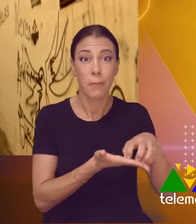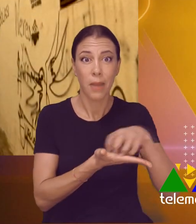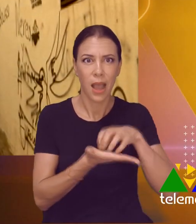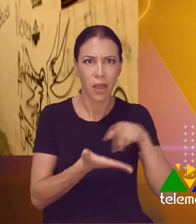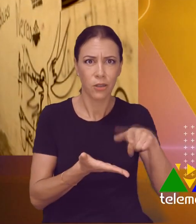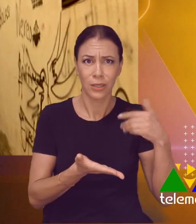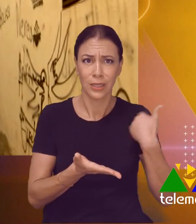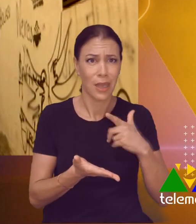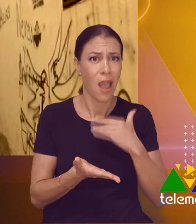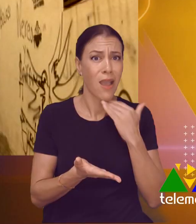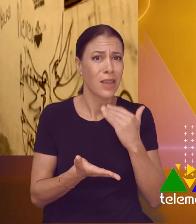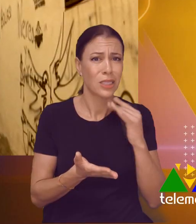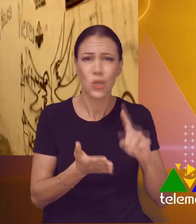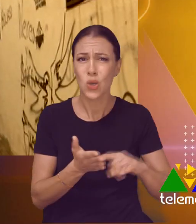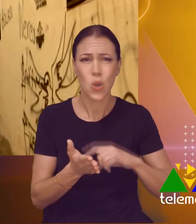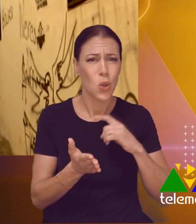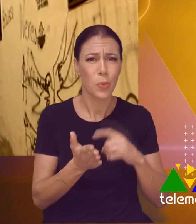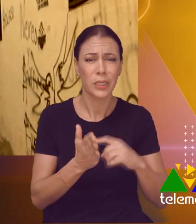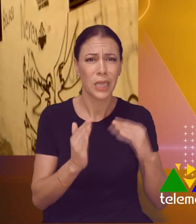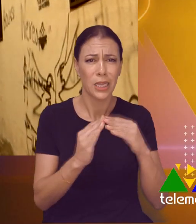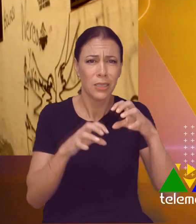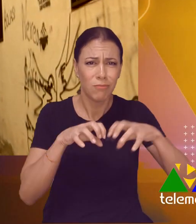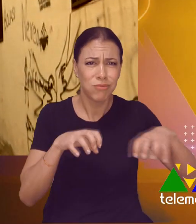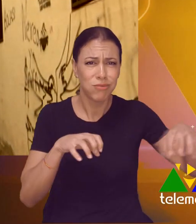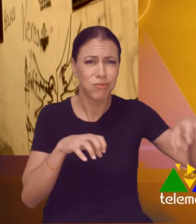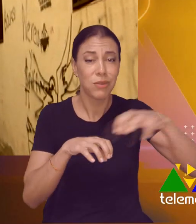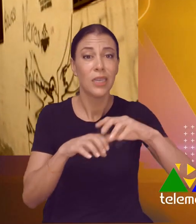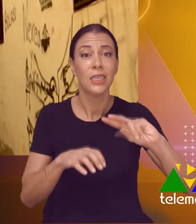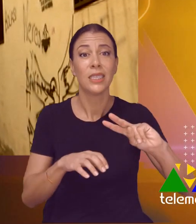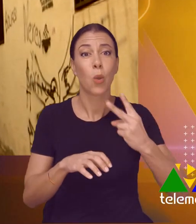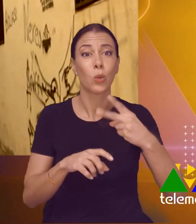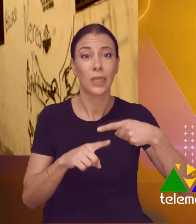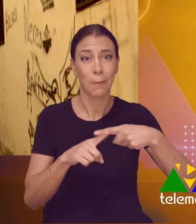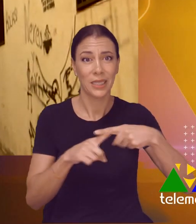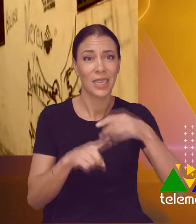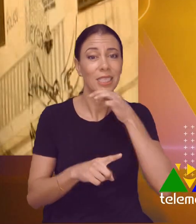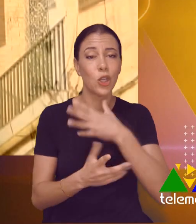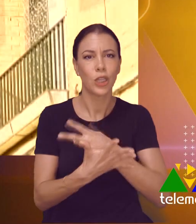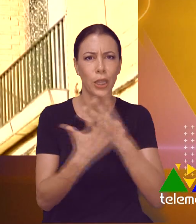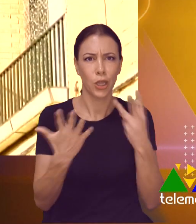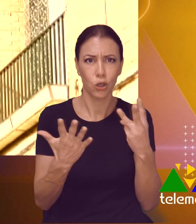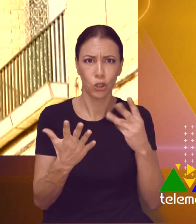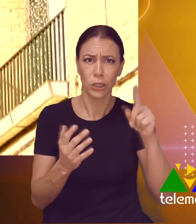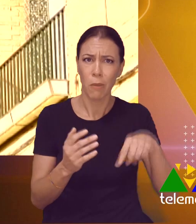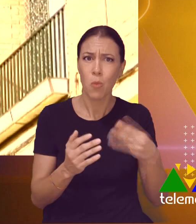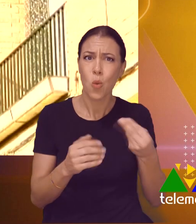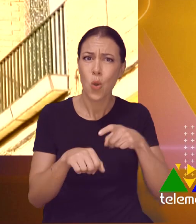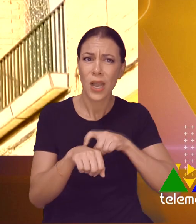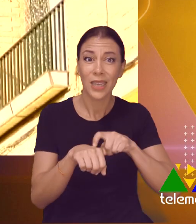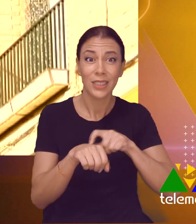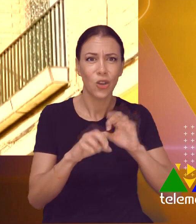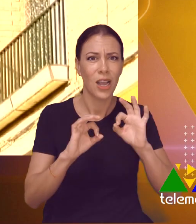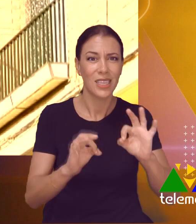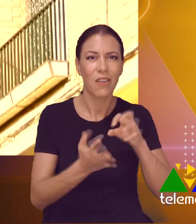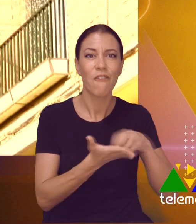Un barrio que estaba ya casi completamente poblado en la segunda mitad del siglo XVIII y bien caracterizado